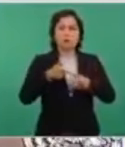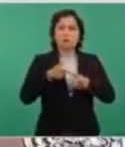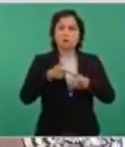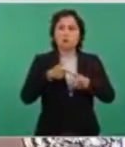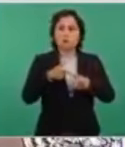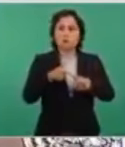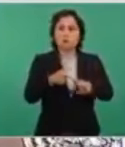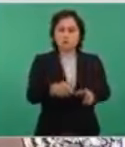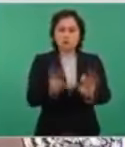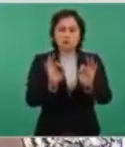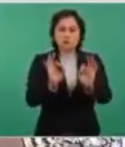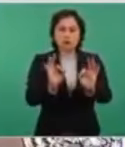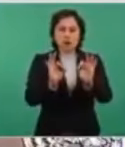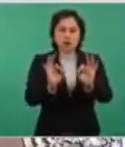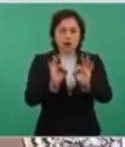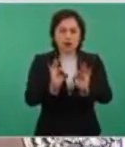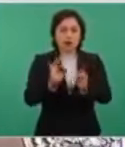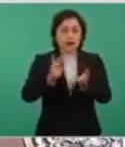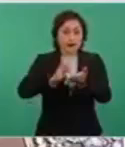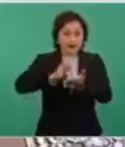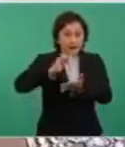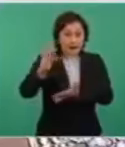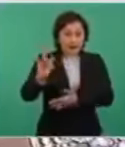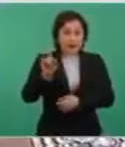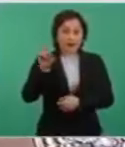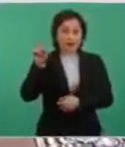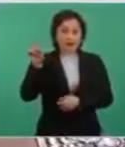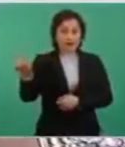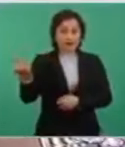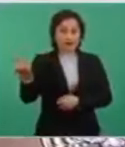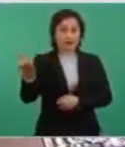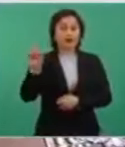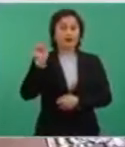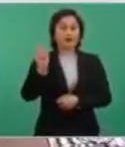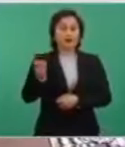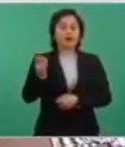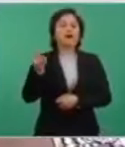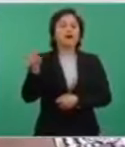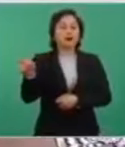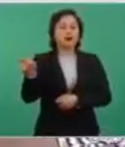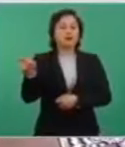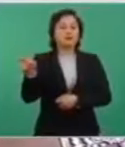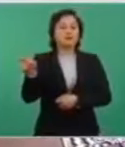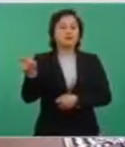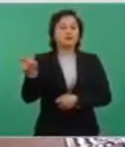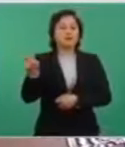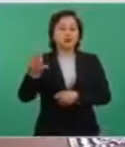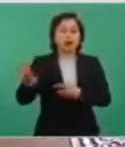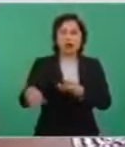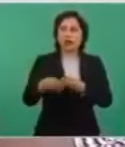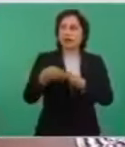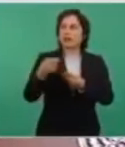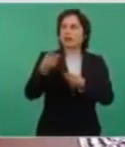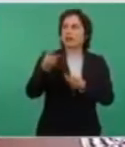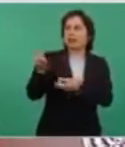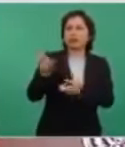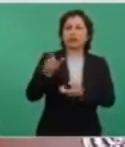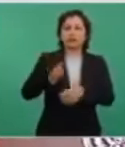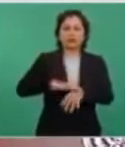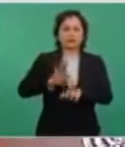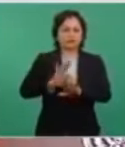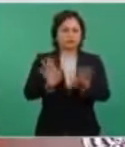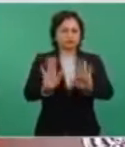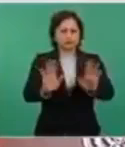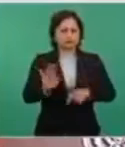el que no se haya recurrido a deuda adicional. Es